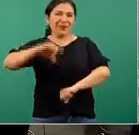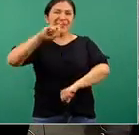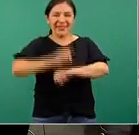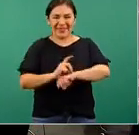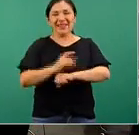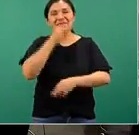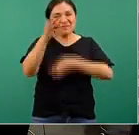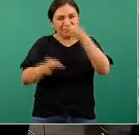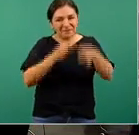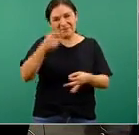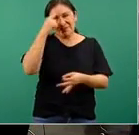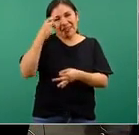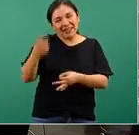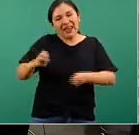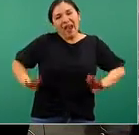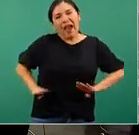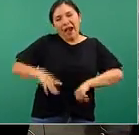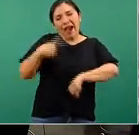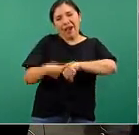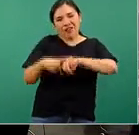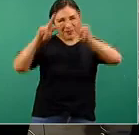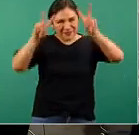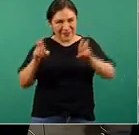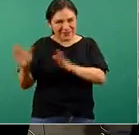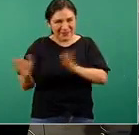para esta noche del componente técnico.